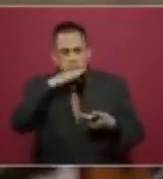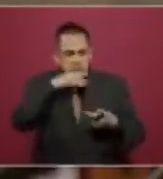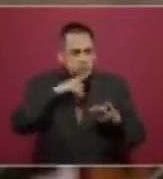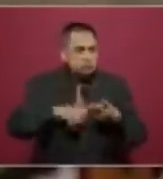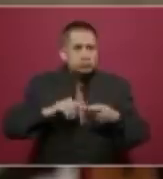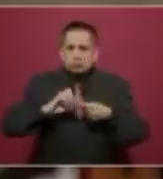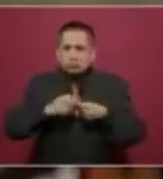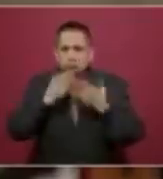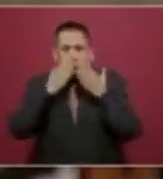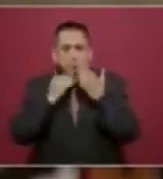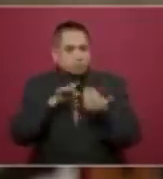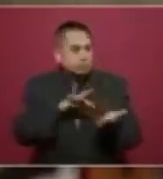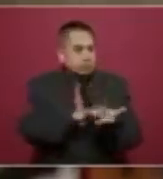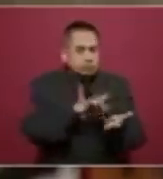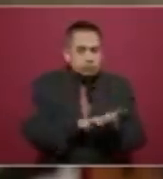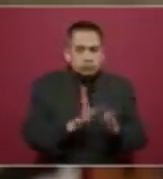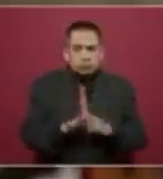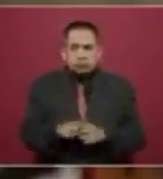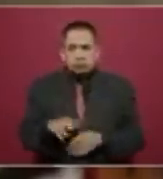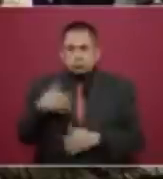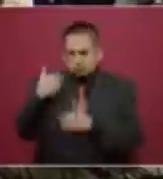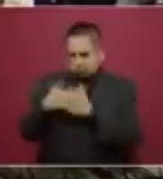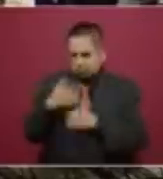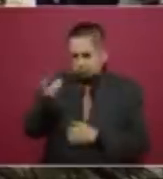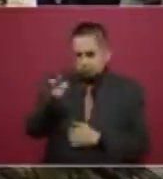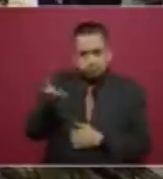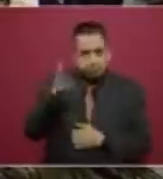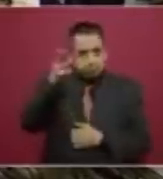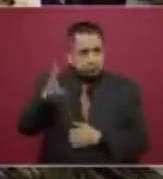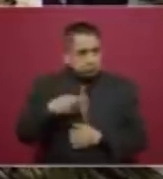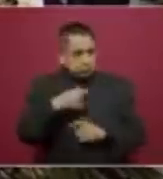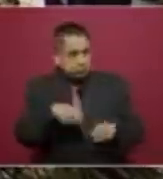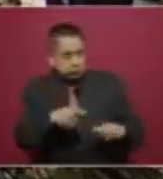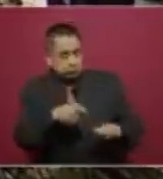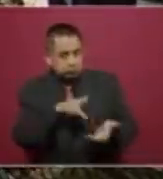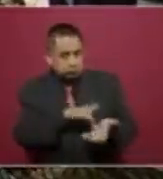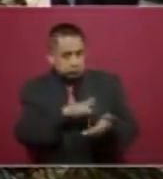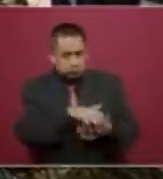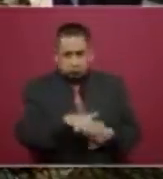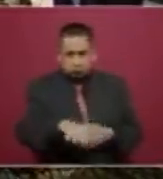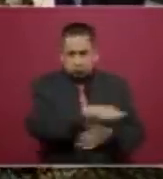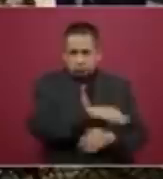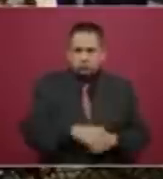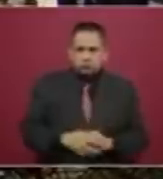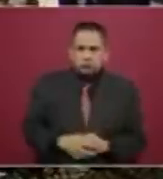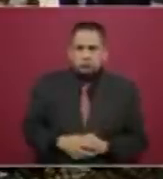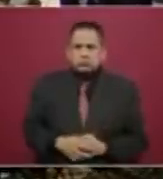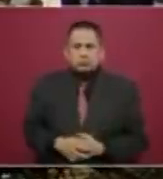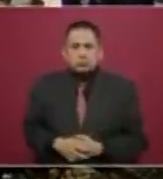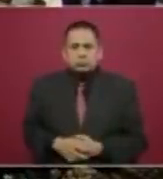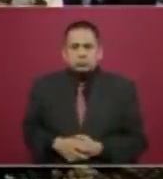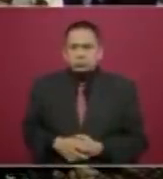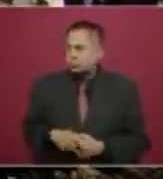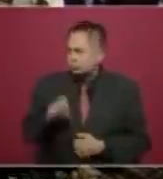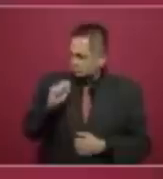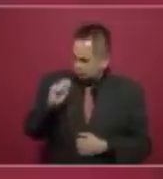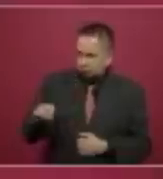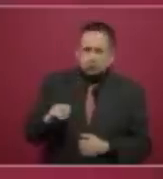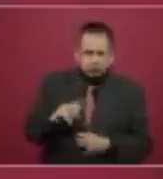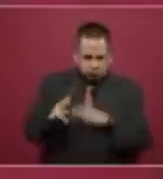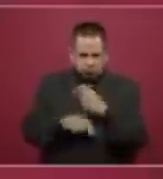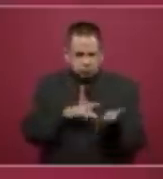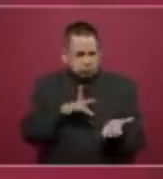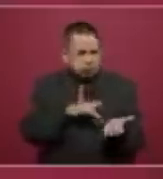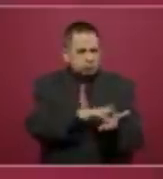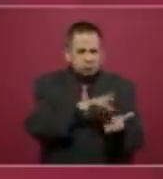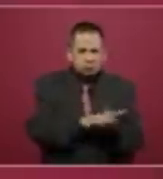frijol. Mi pregunta es, ¿si habrá apoyos para los productores de esta zona? Sí, va a haber apoyo a los productores,